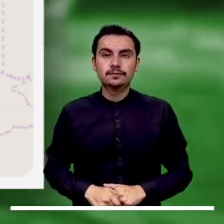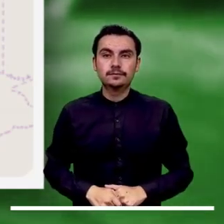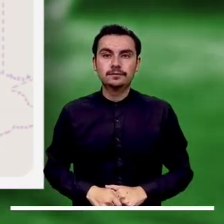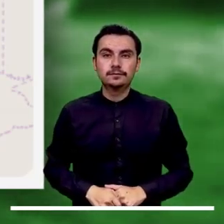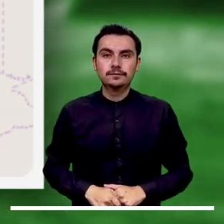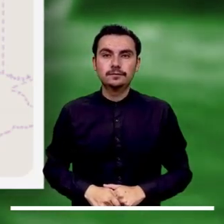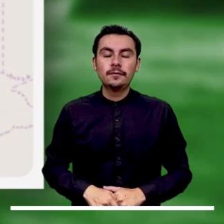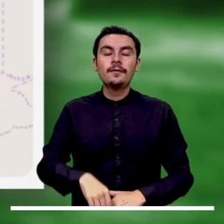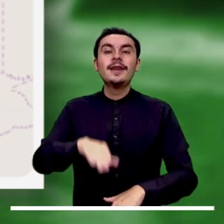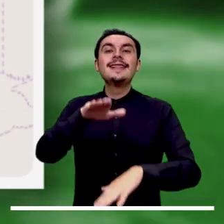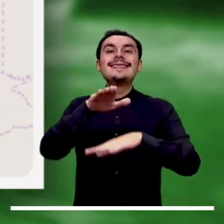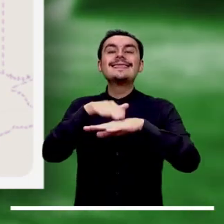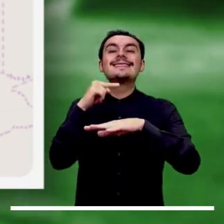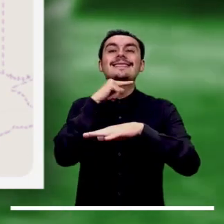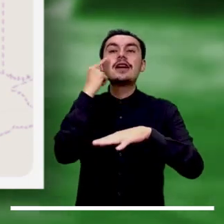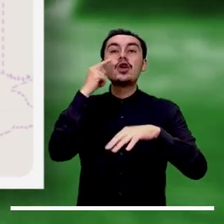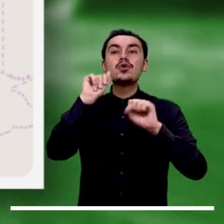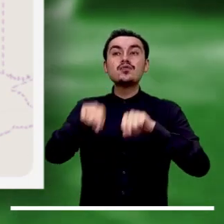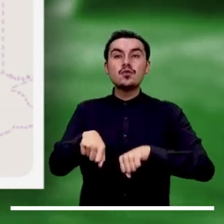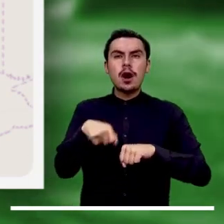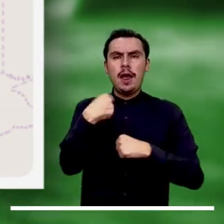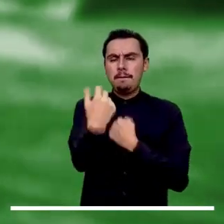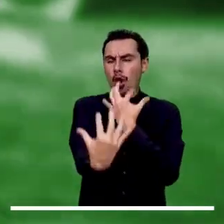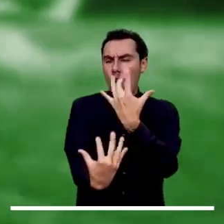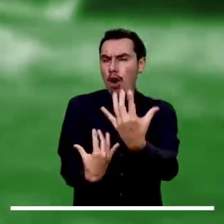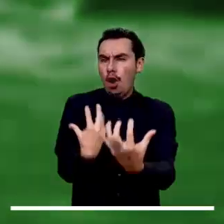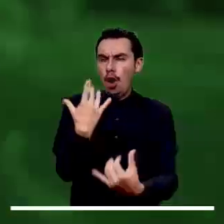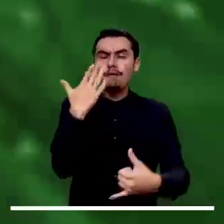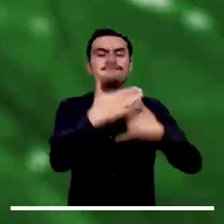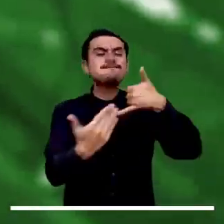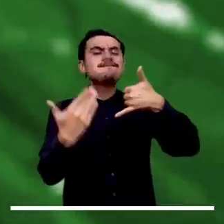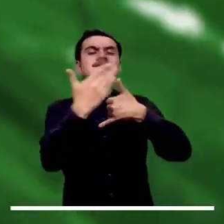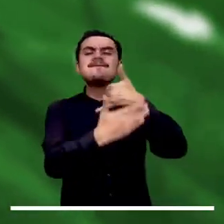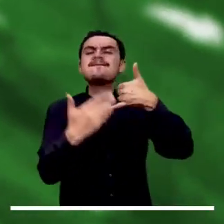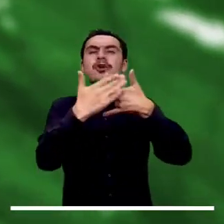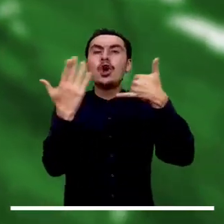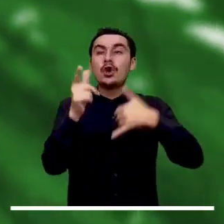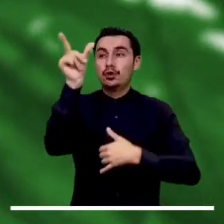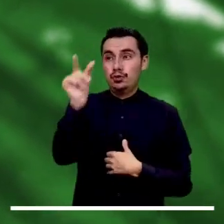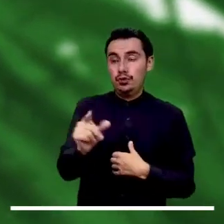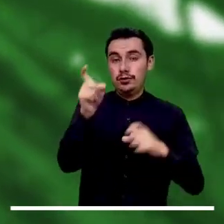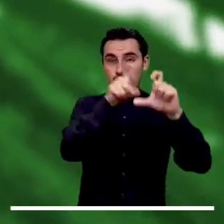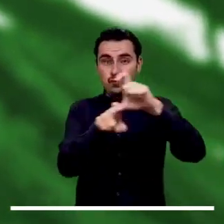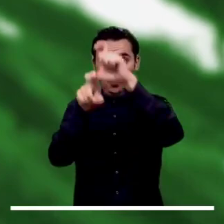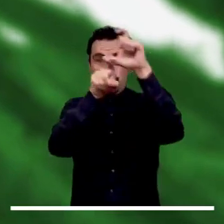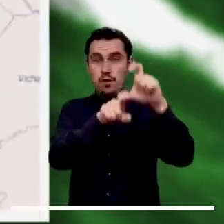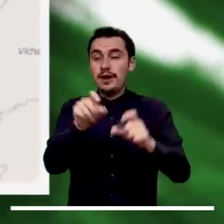los niveles altos que se reportan en el río Meta entre Puerto López y Puerto Gaitán.